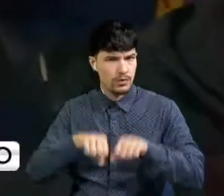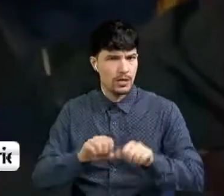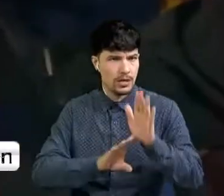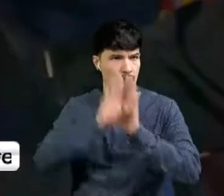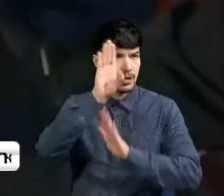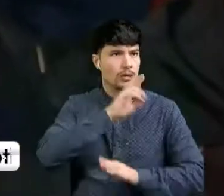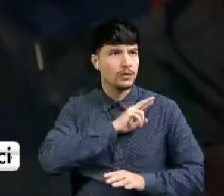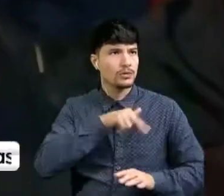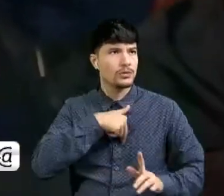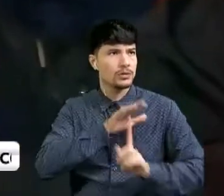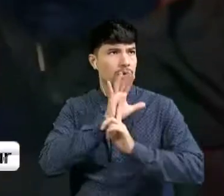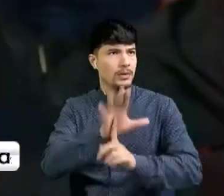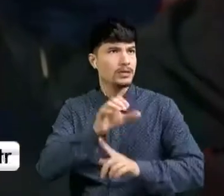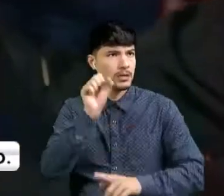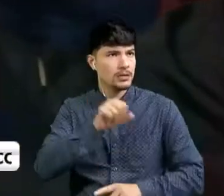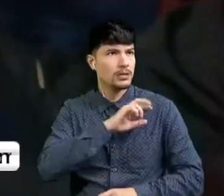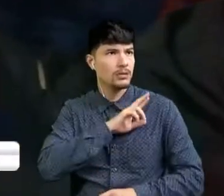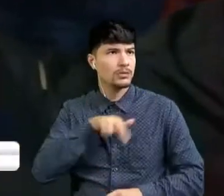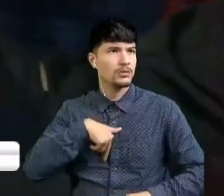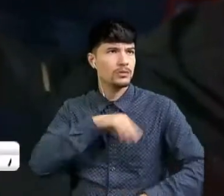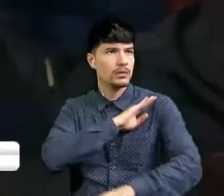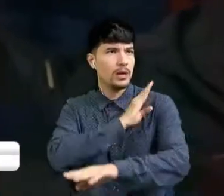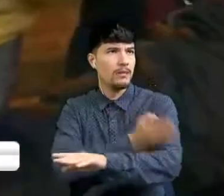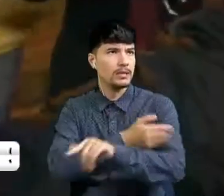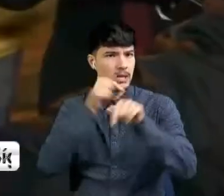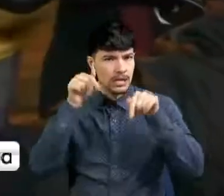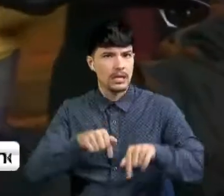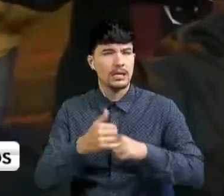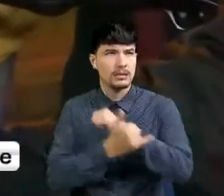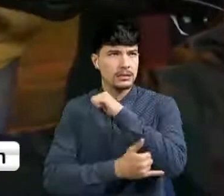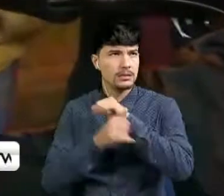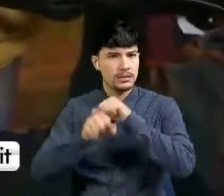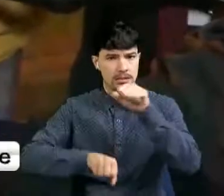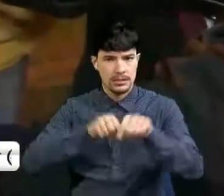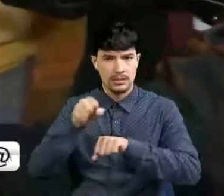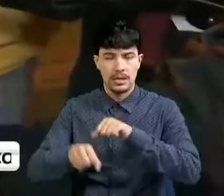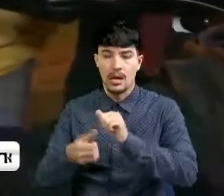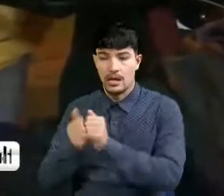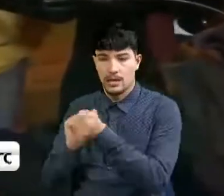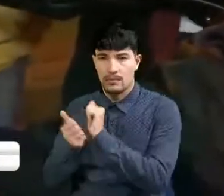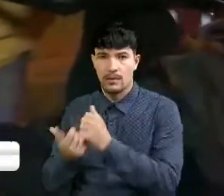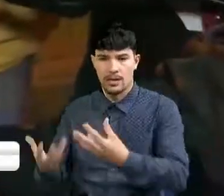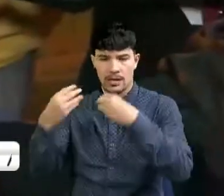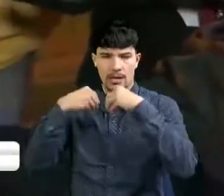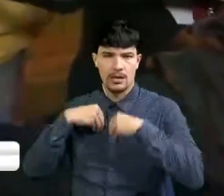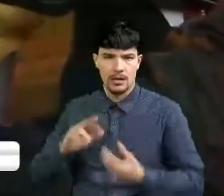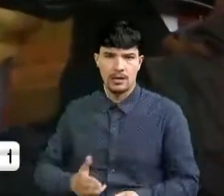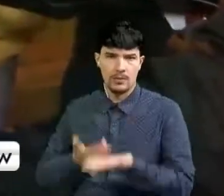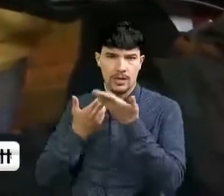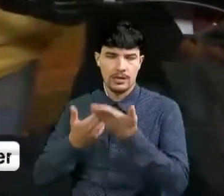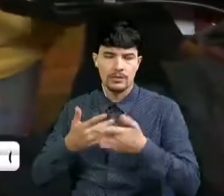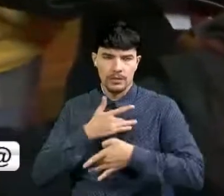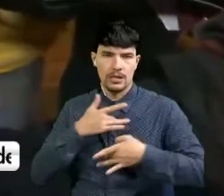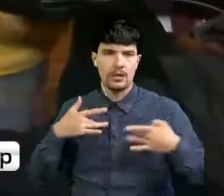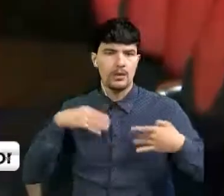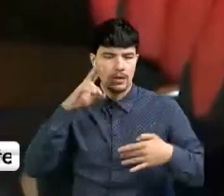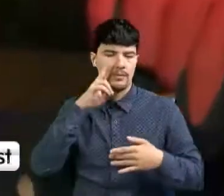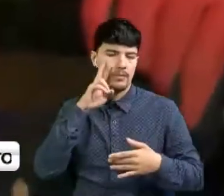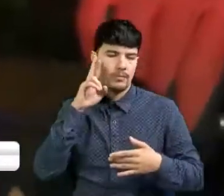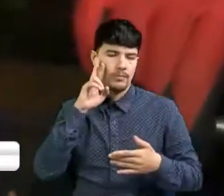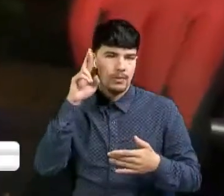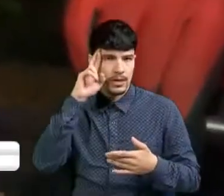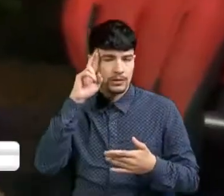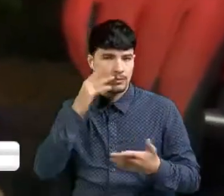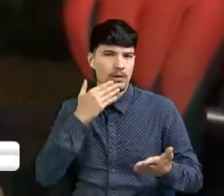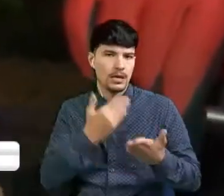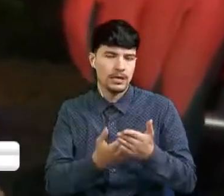demostrando que sí somos capaces de este ciclopaseo. El deporte es parte de nuestra rehabilitación y gracias a Dios por este paseo incluyente. La